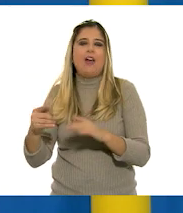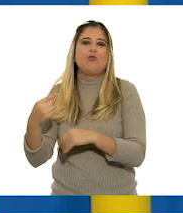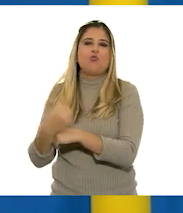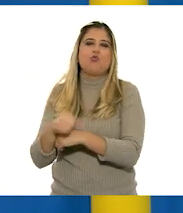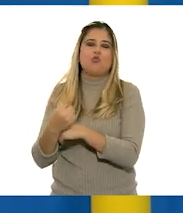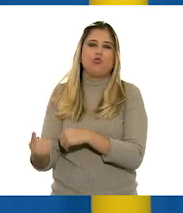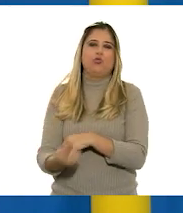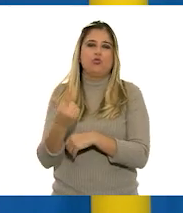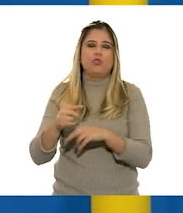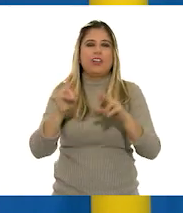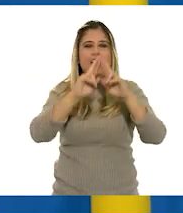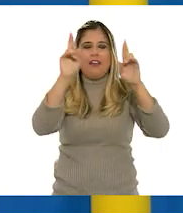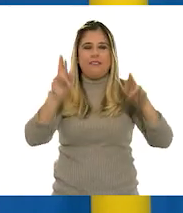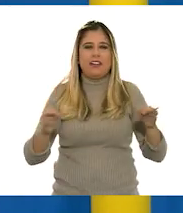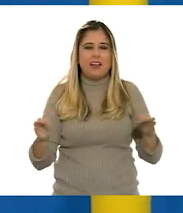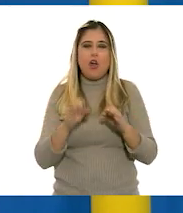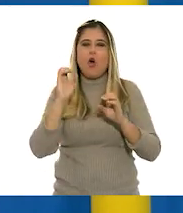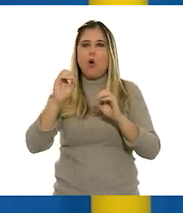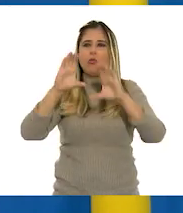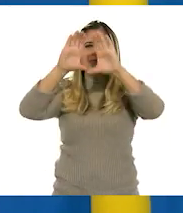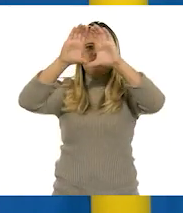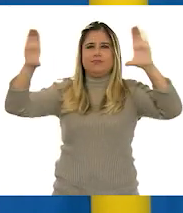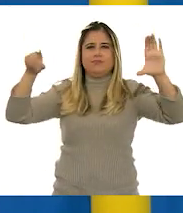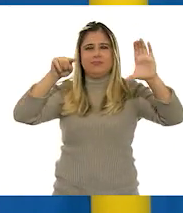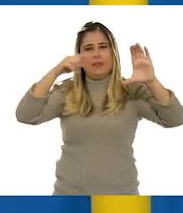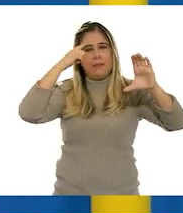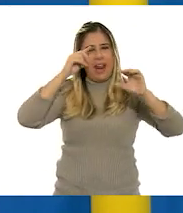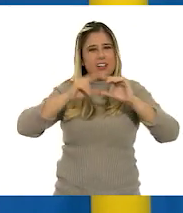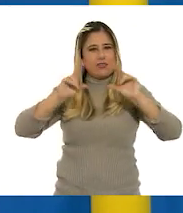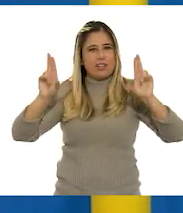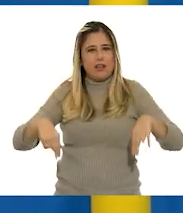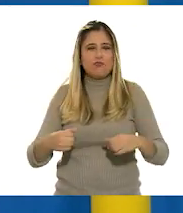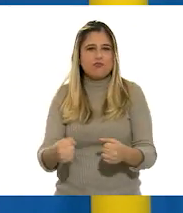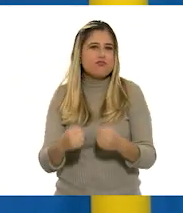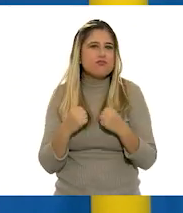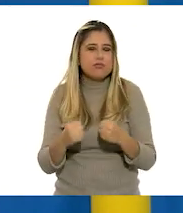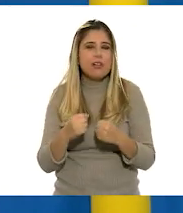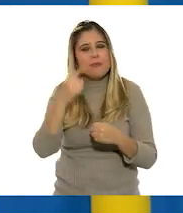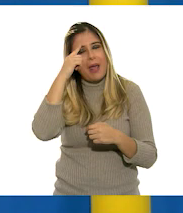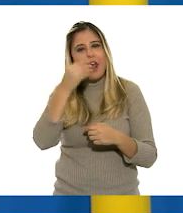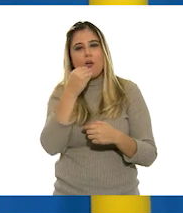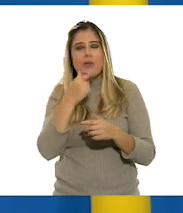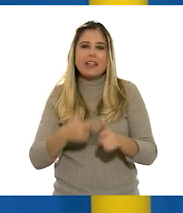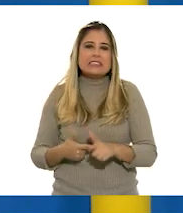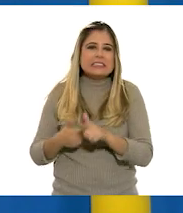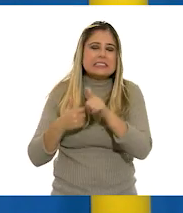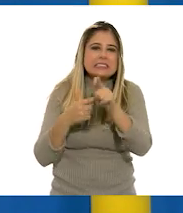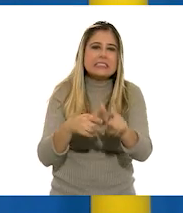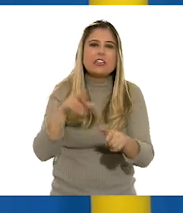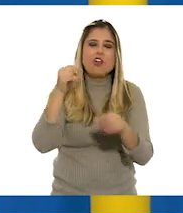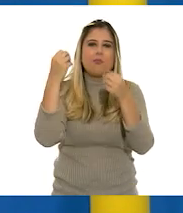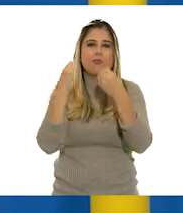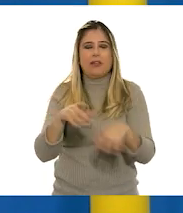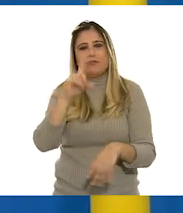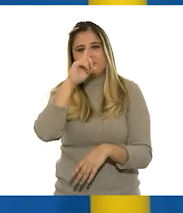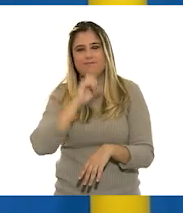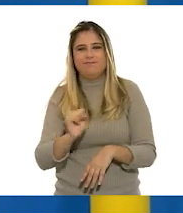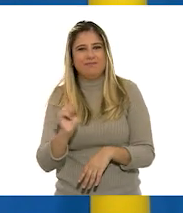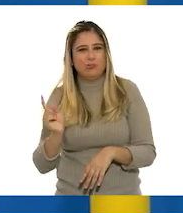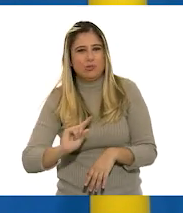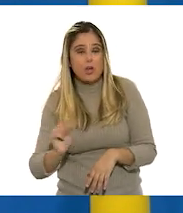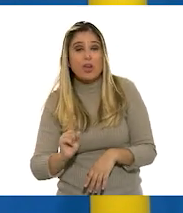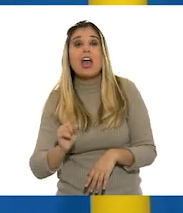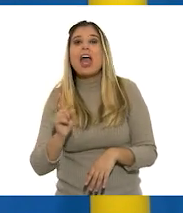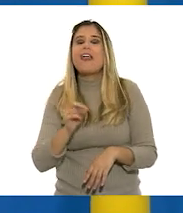en un refrigerador o congelador, también implica que para que los alimentos permanezcan inocuos y libres de microorganismos, se